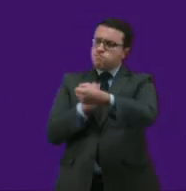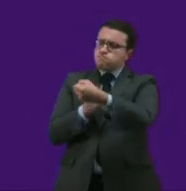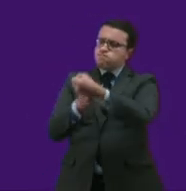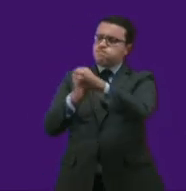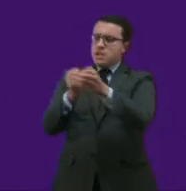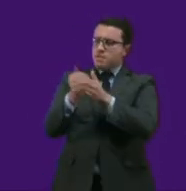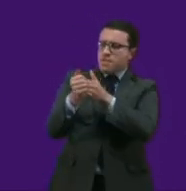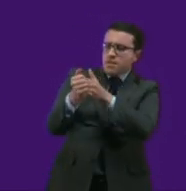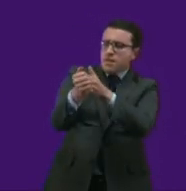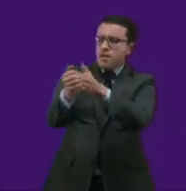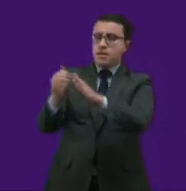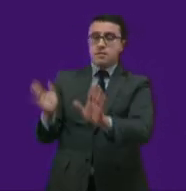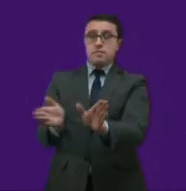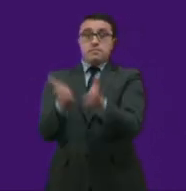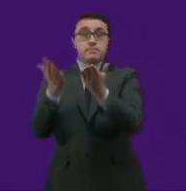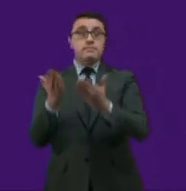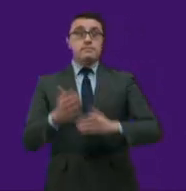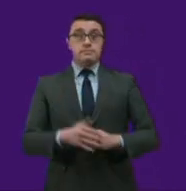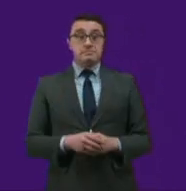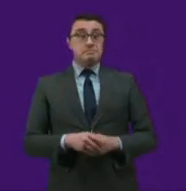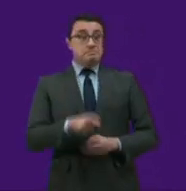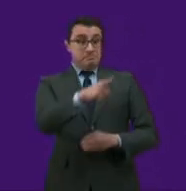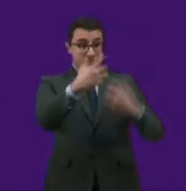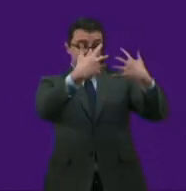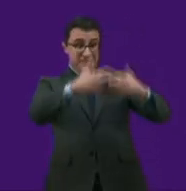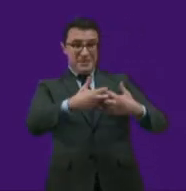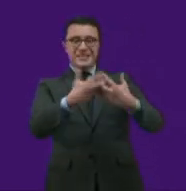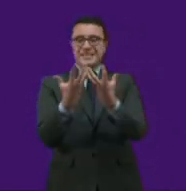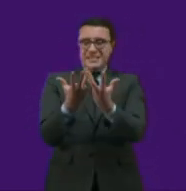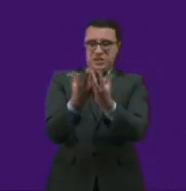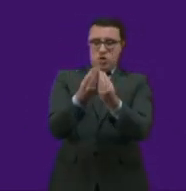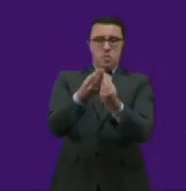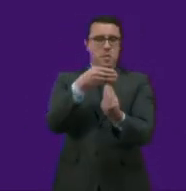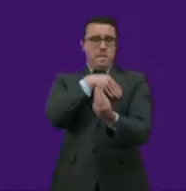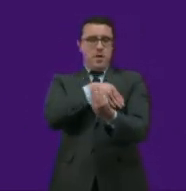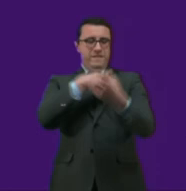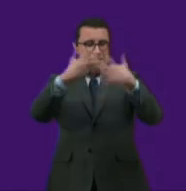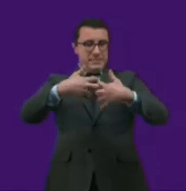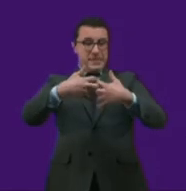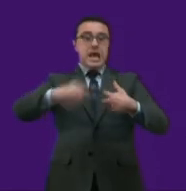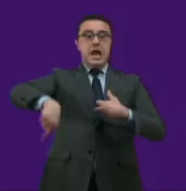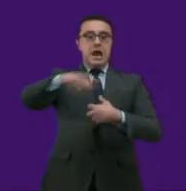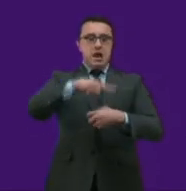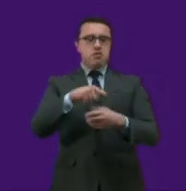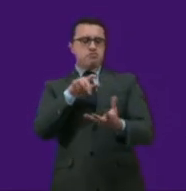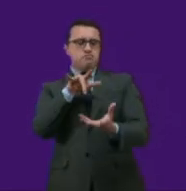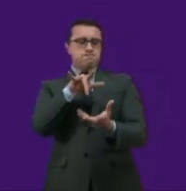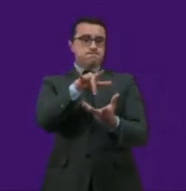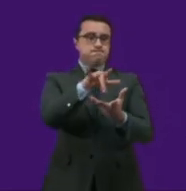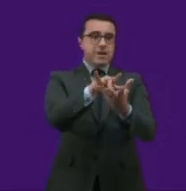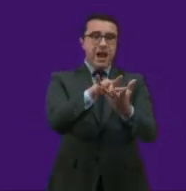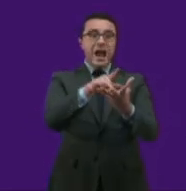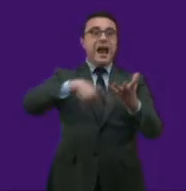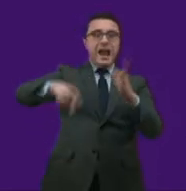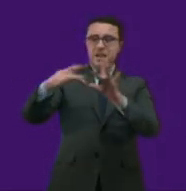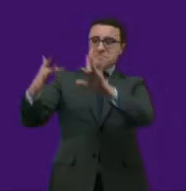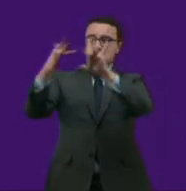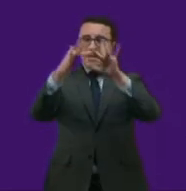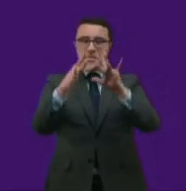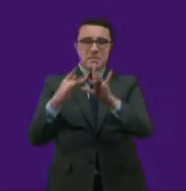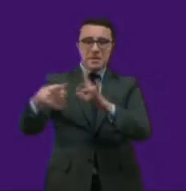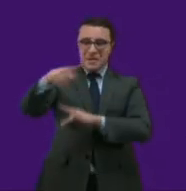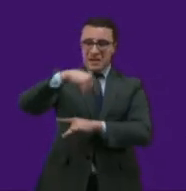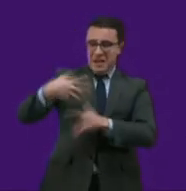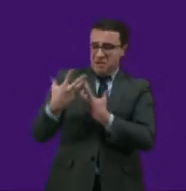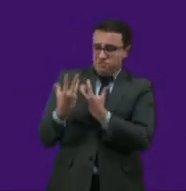sin duda Endeavor, sin duda el Grupo Bolívar. Ahí hablen, traten de contactar a todos los que han pasado por Y